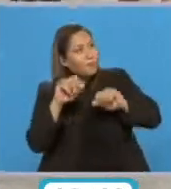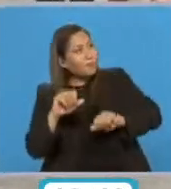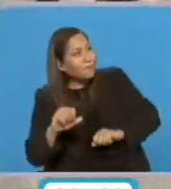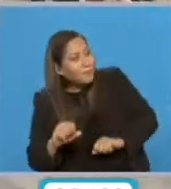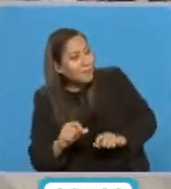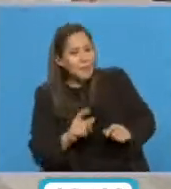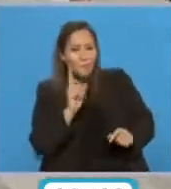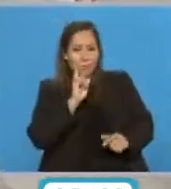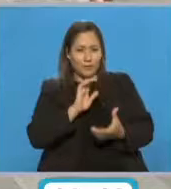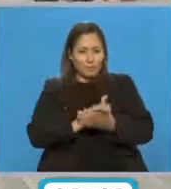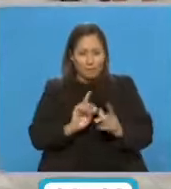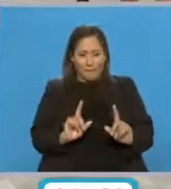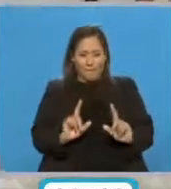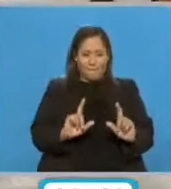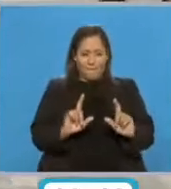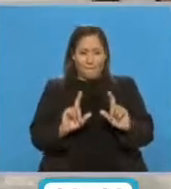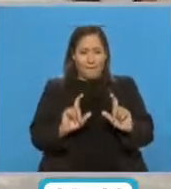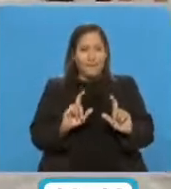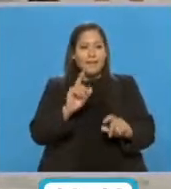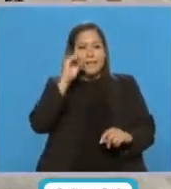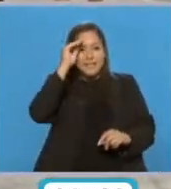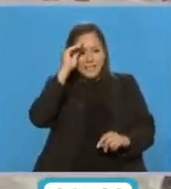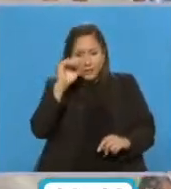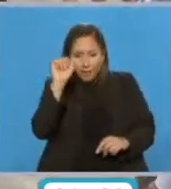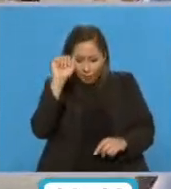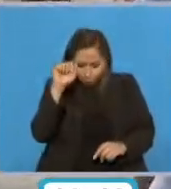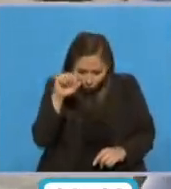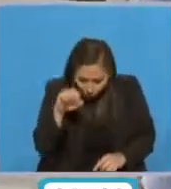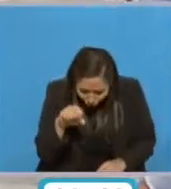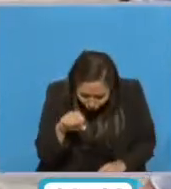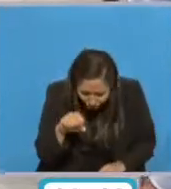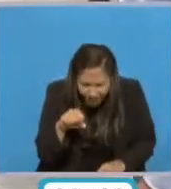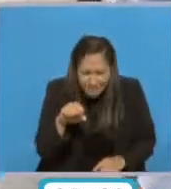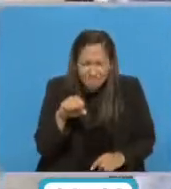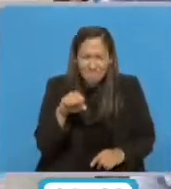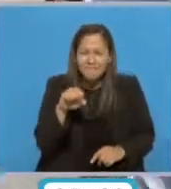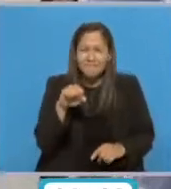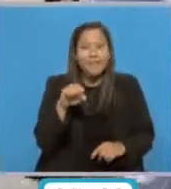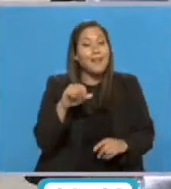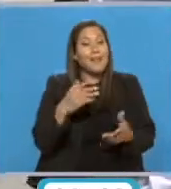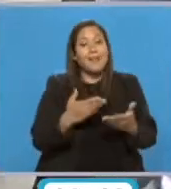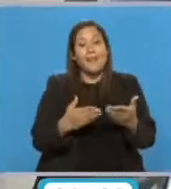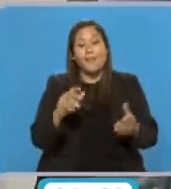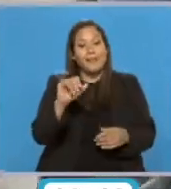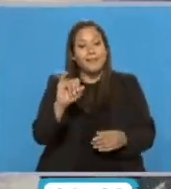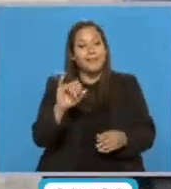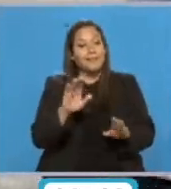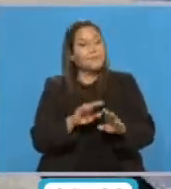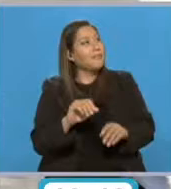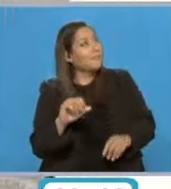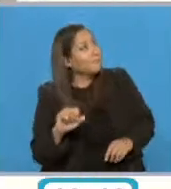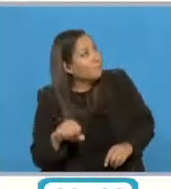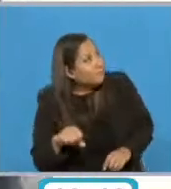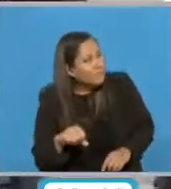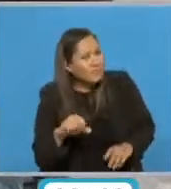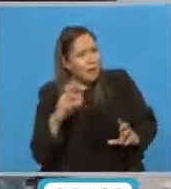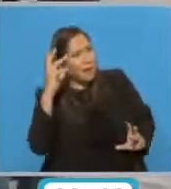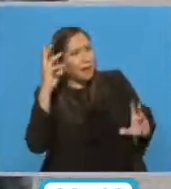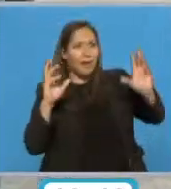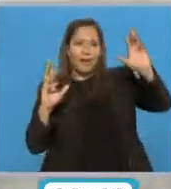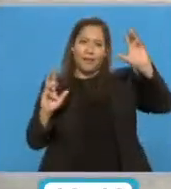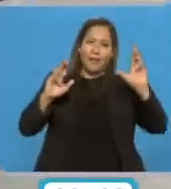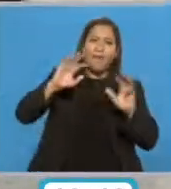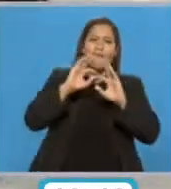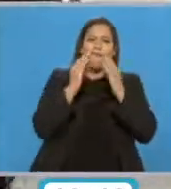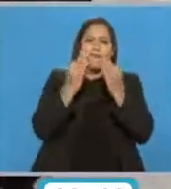esposa tomándole la foto y el señor, quién sabe qué está haciendo allá abajo. Es que ahora es la moda ponerse de las posiciones más raras que hay